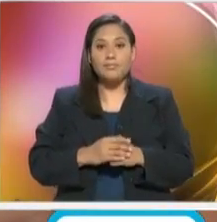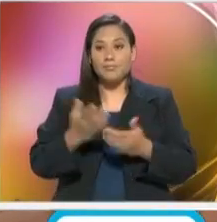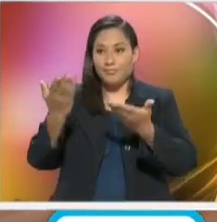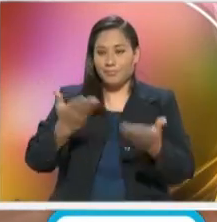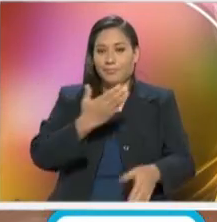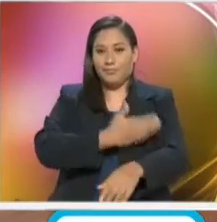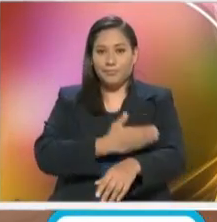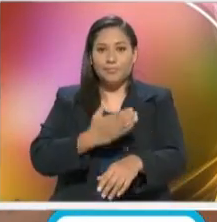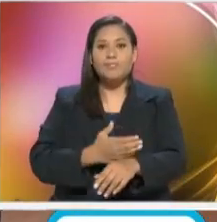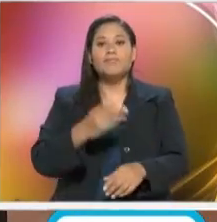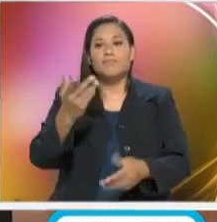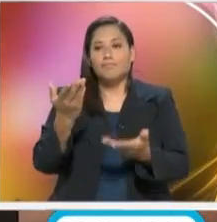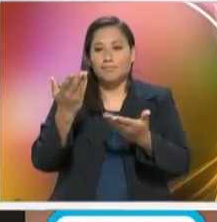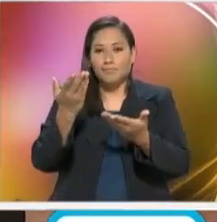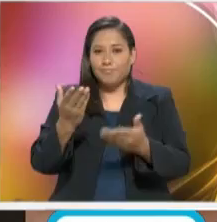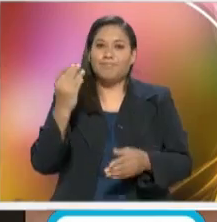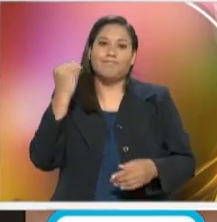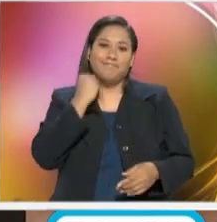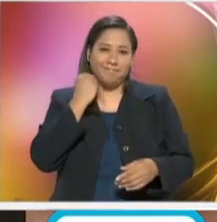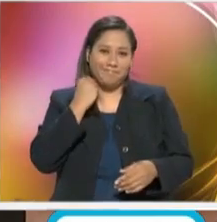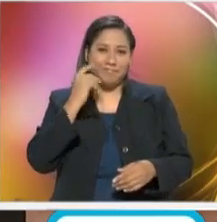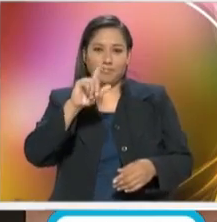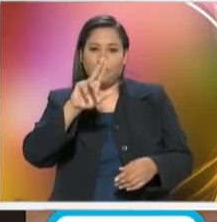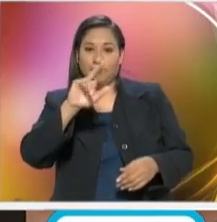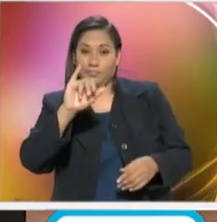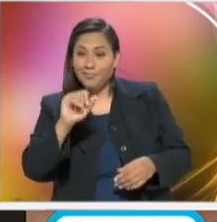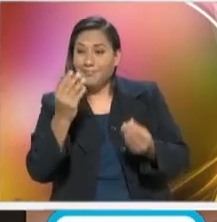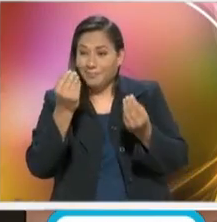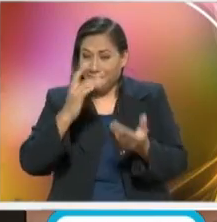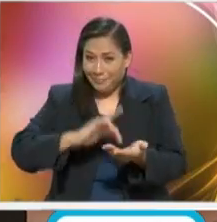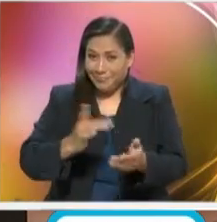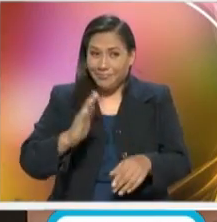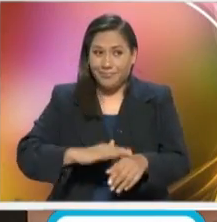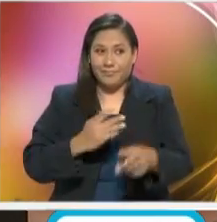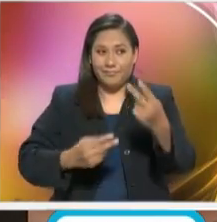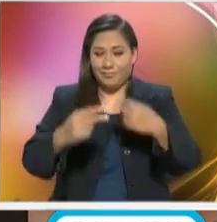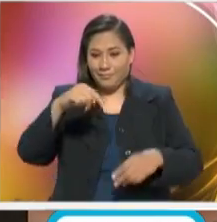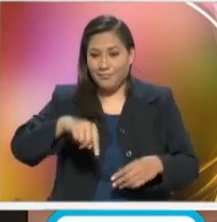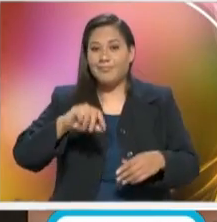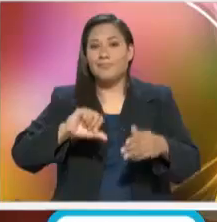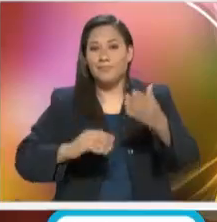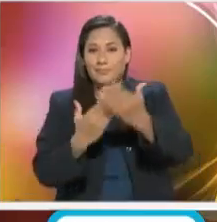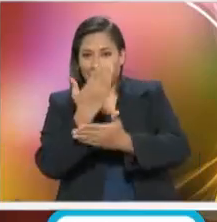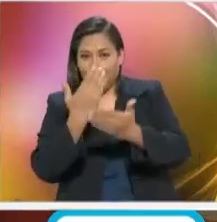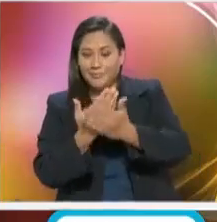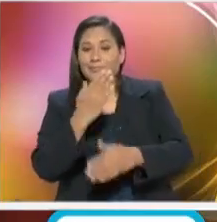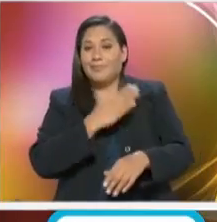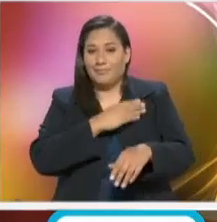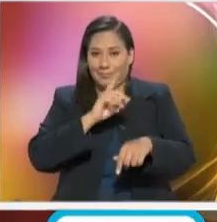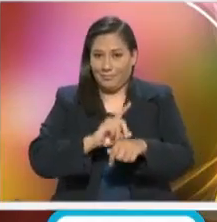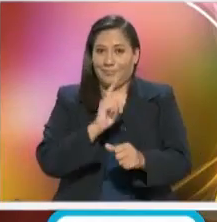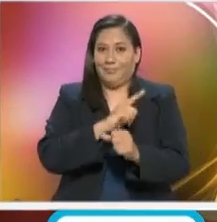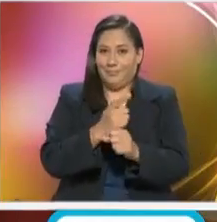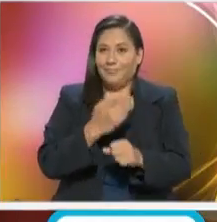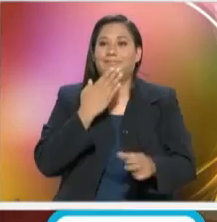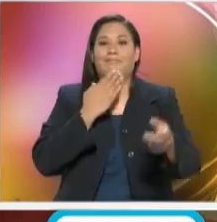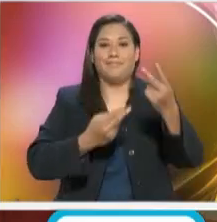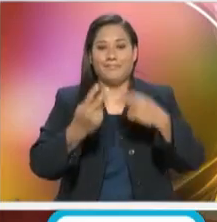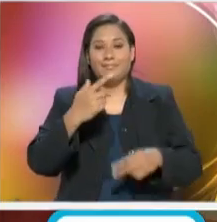Nos acompaña nuestro abogado Luis. Muchas gracias por estar aquí en esta mañana. Muy buenos días, licenciado.